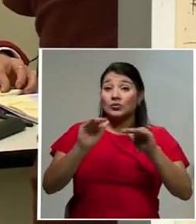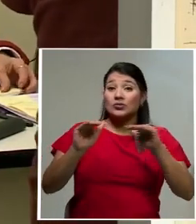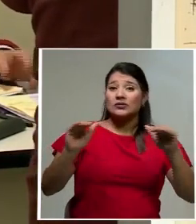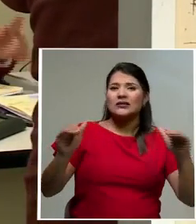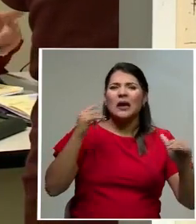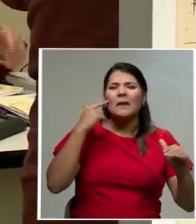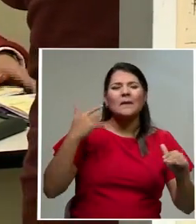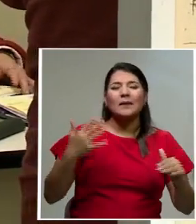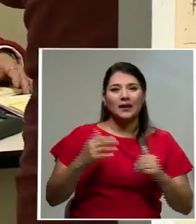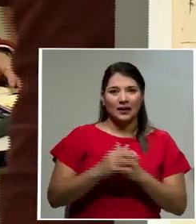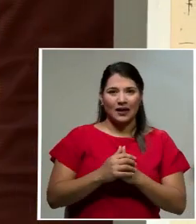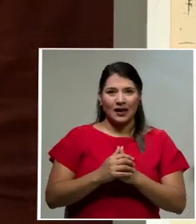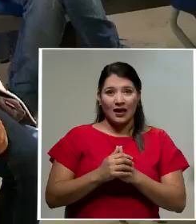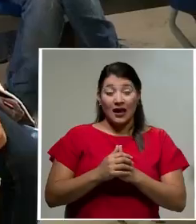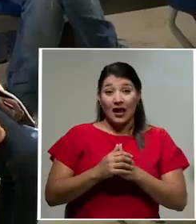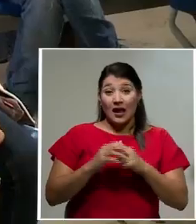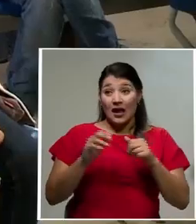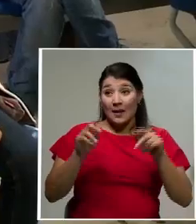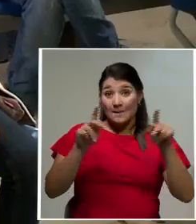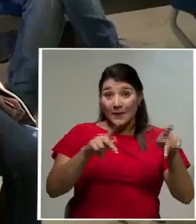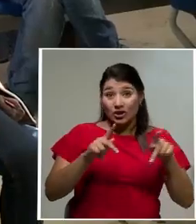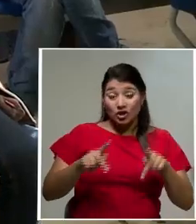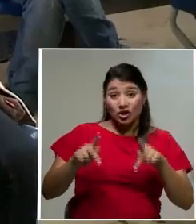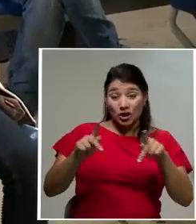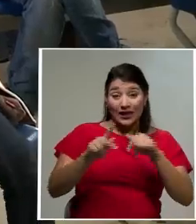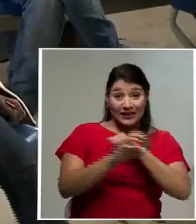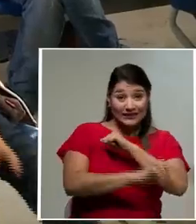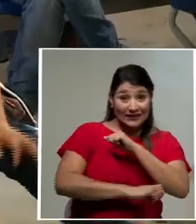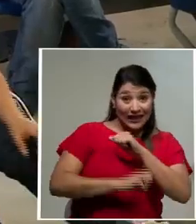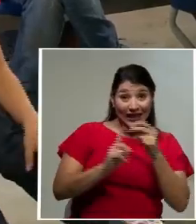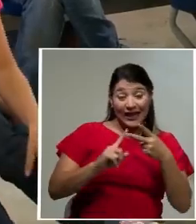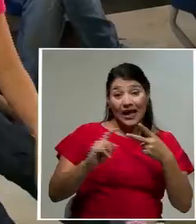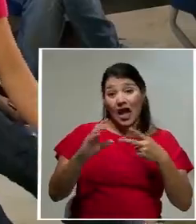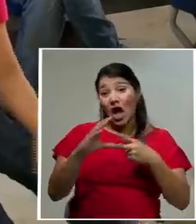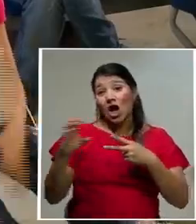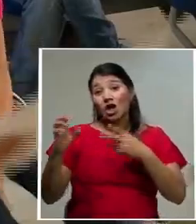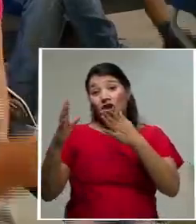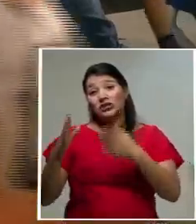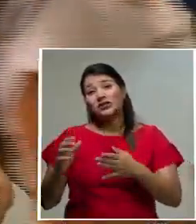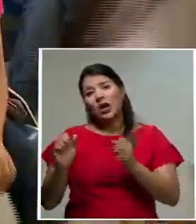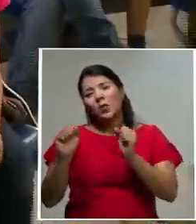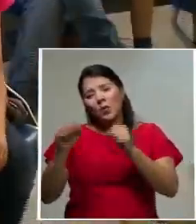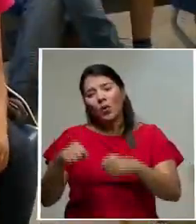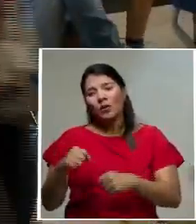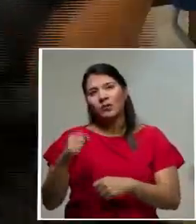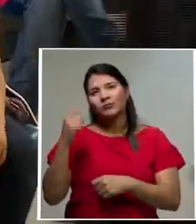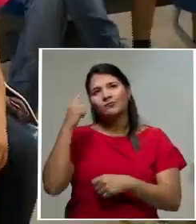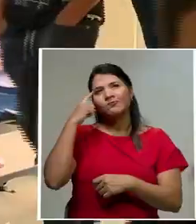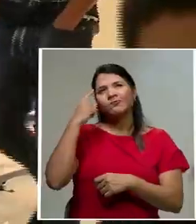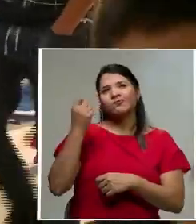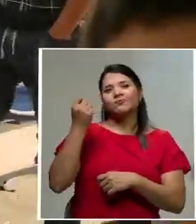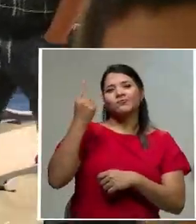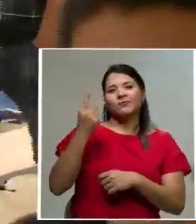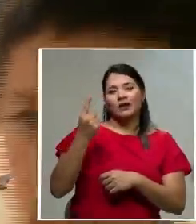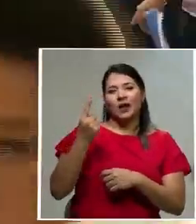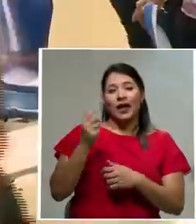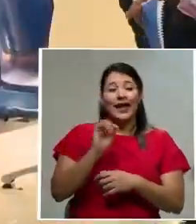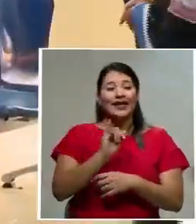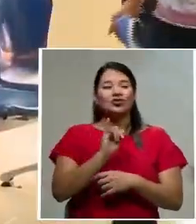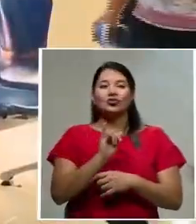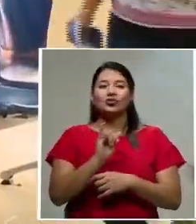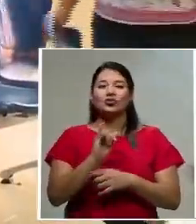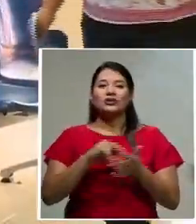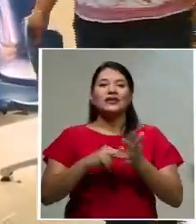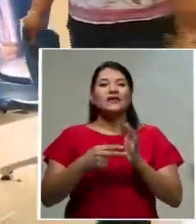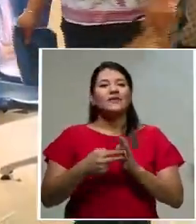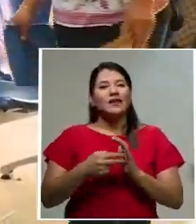la comunidad internacional y la comunidad nacional podamos ponernos la mano en la conciencia, y eso es un asunto de humanidad.